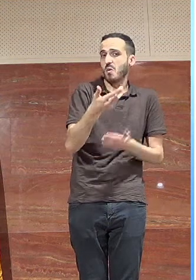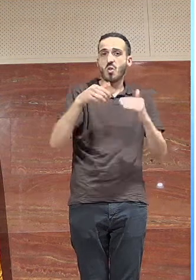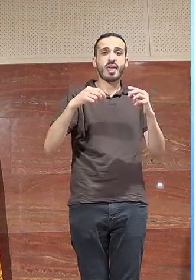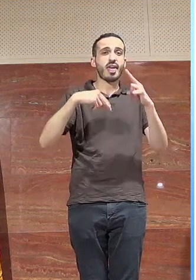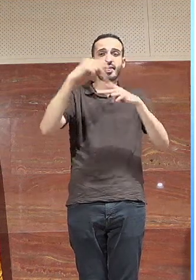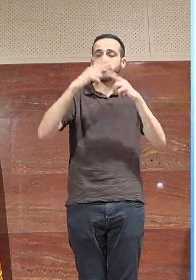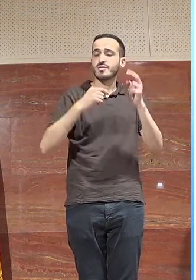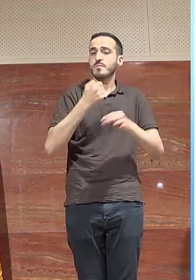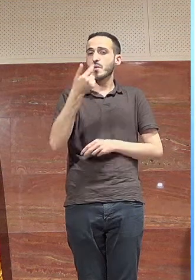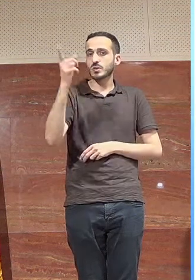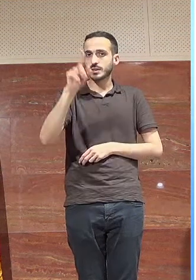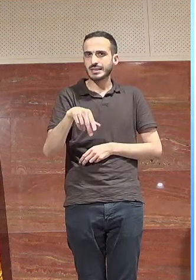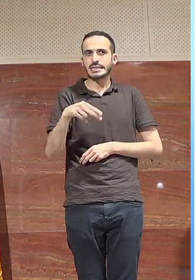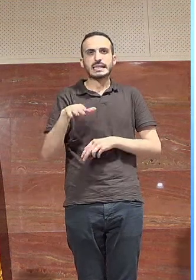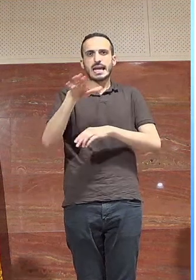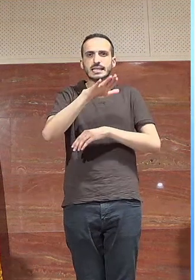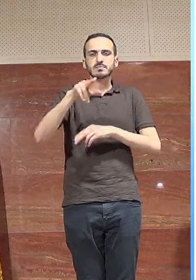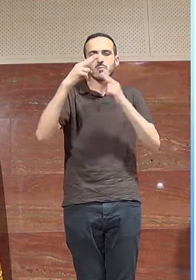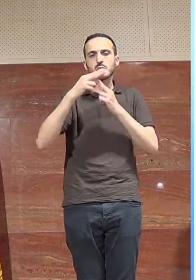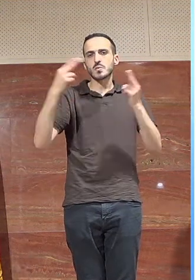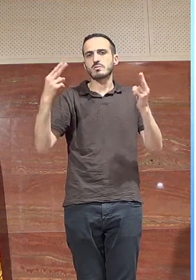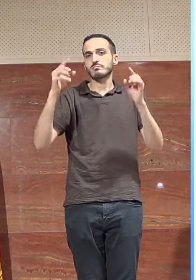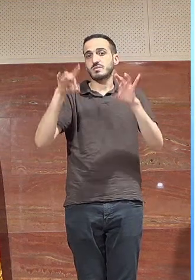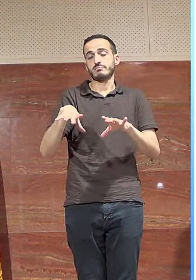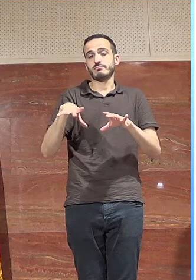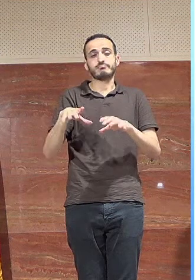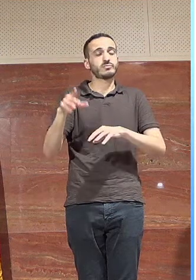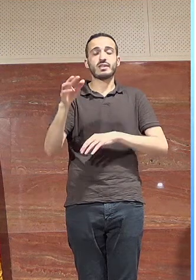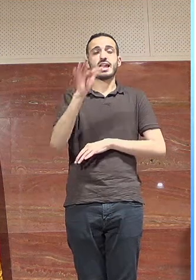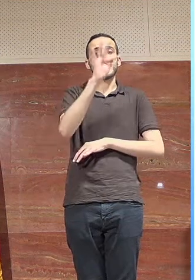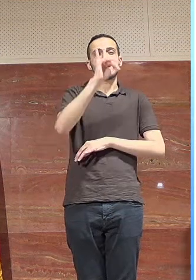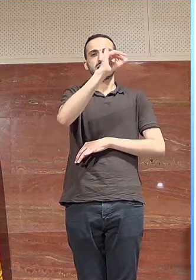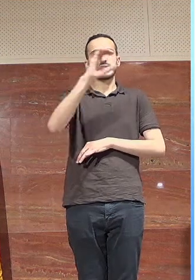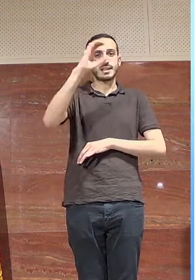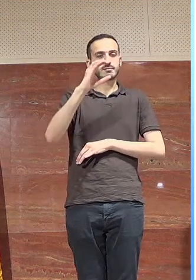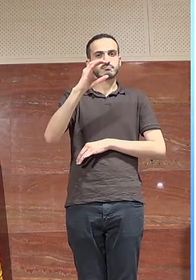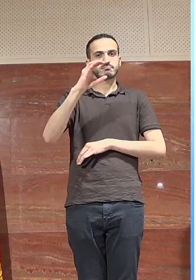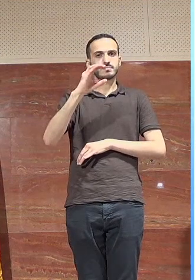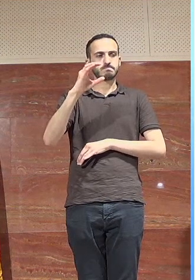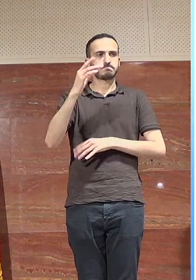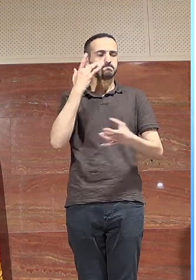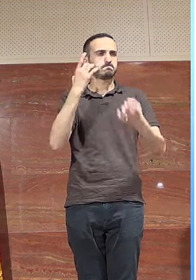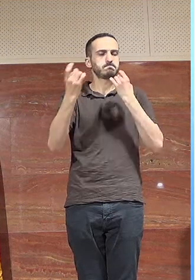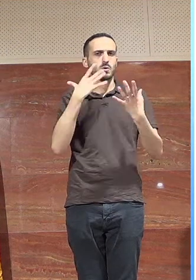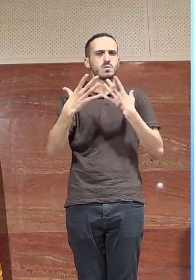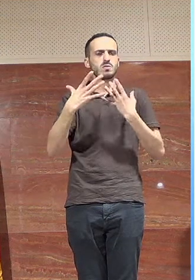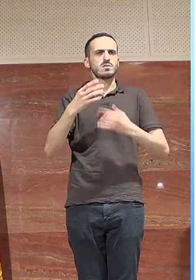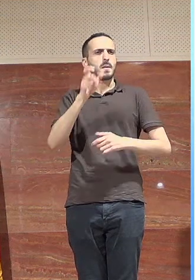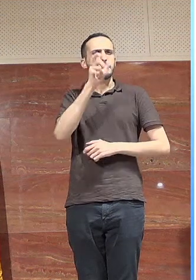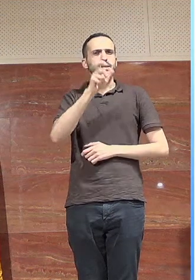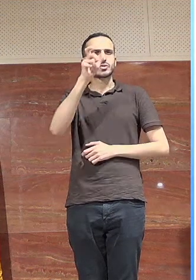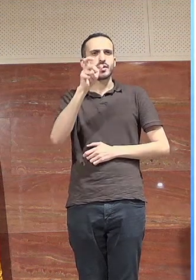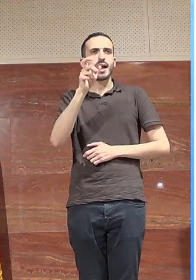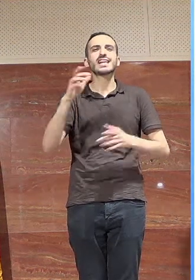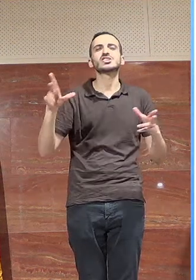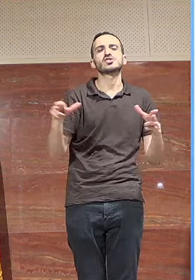espacio público, pero sí llama la atención también TIC, tecnología, lógicamente, llama la atención persona, ¿no?, llama la atención social,